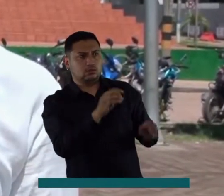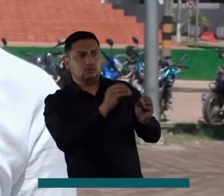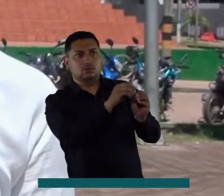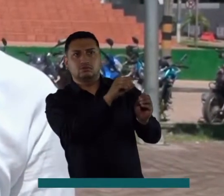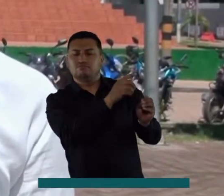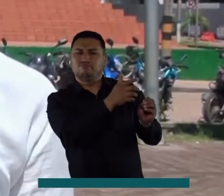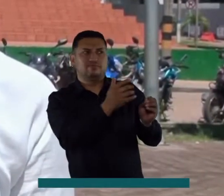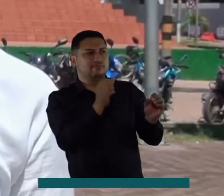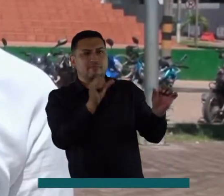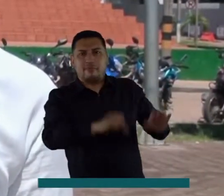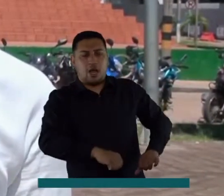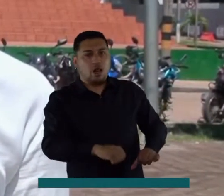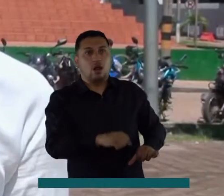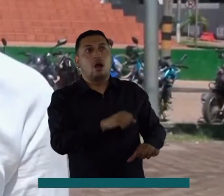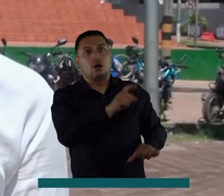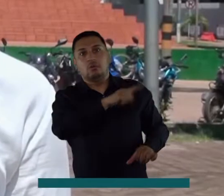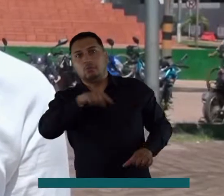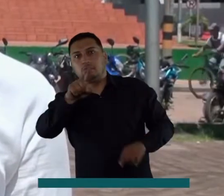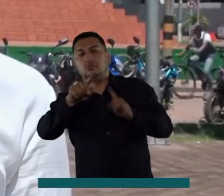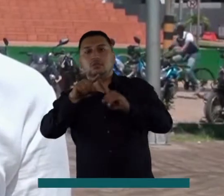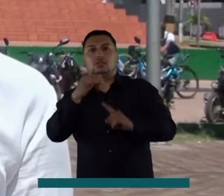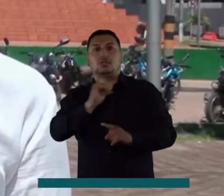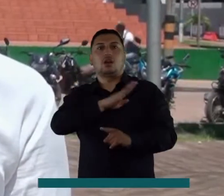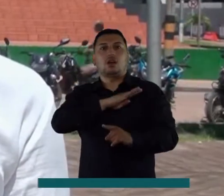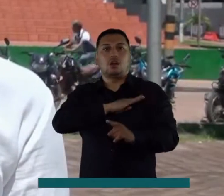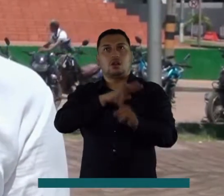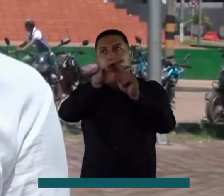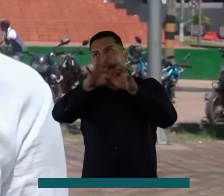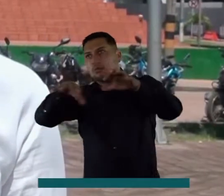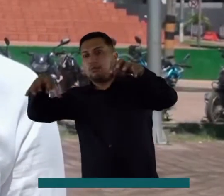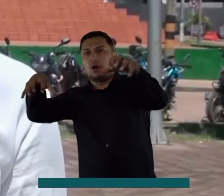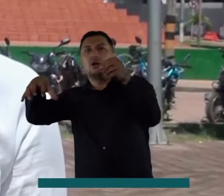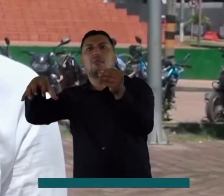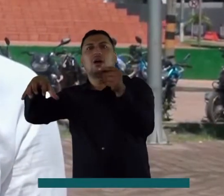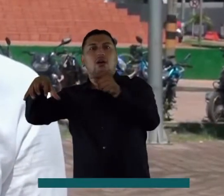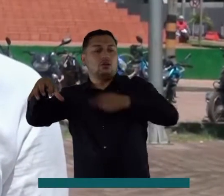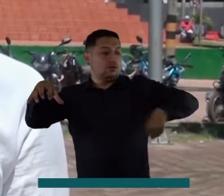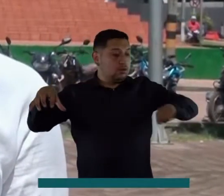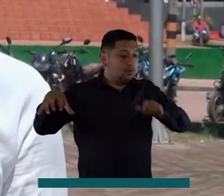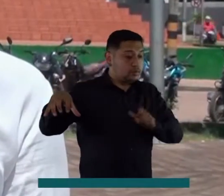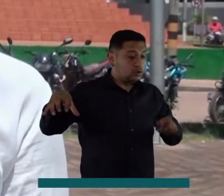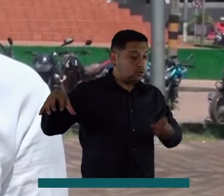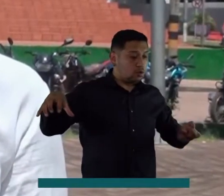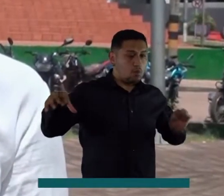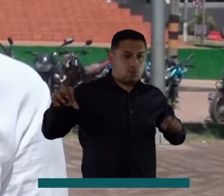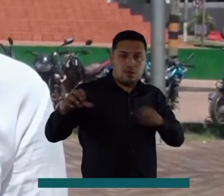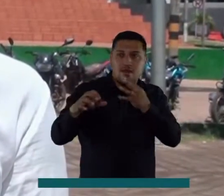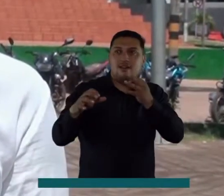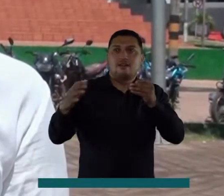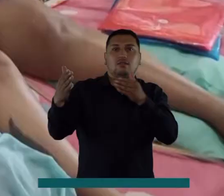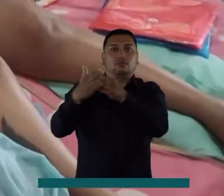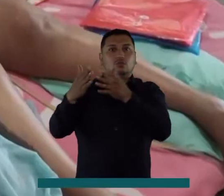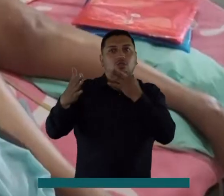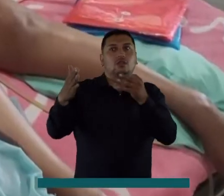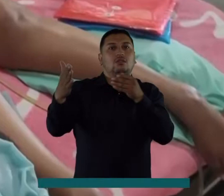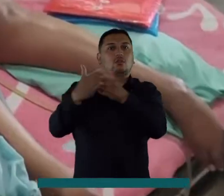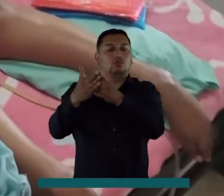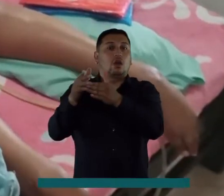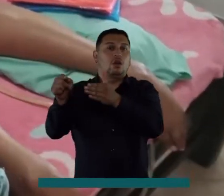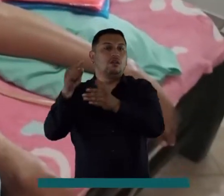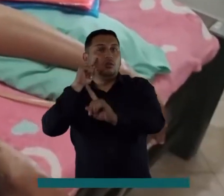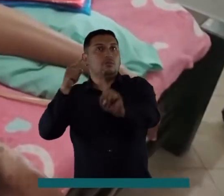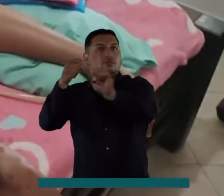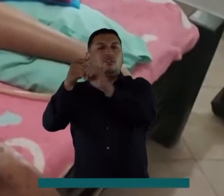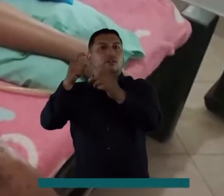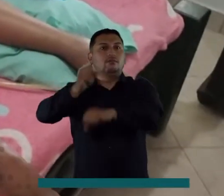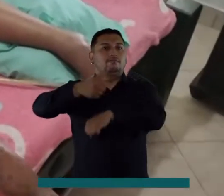Gobernación instalaron cada una un espacio para que los ciudadanos lleven allí sus quejas y, si es el caso, llevarlas hasta Superintendencia de Salud. Camila Luna sufrió